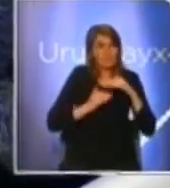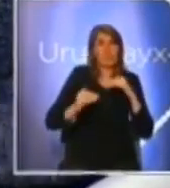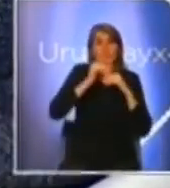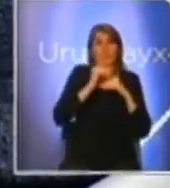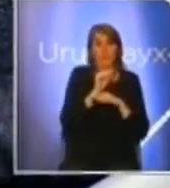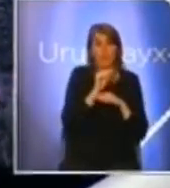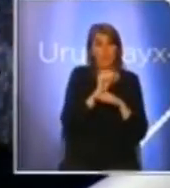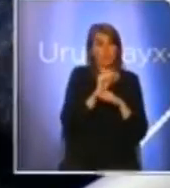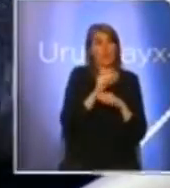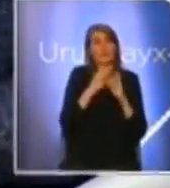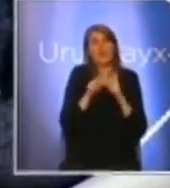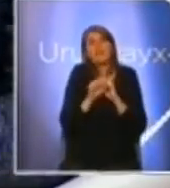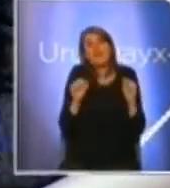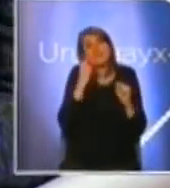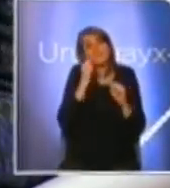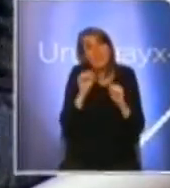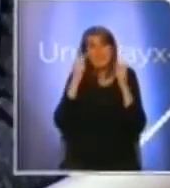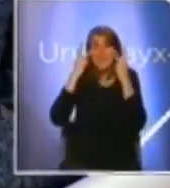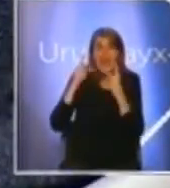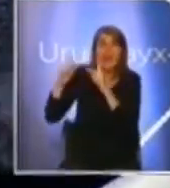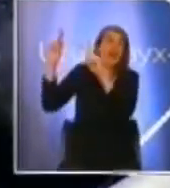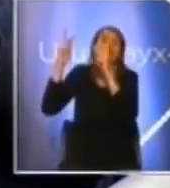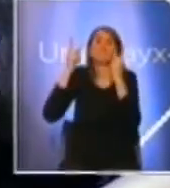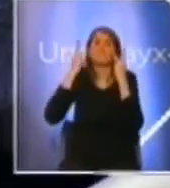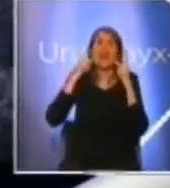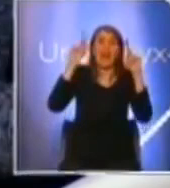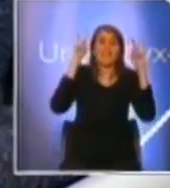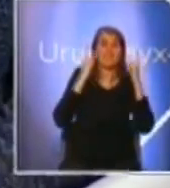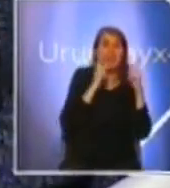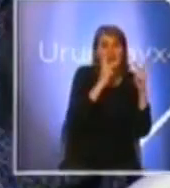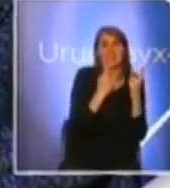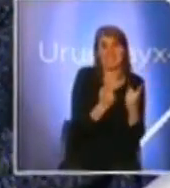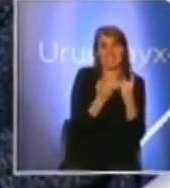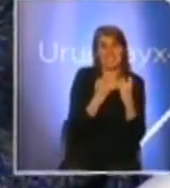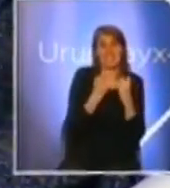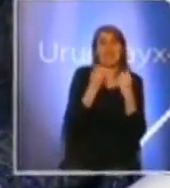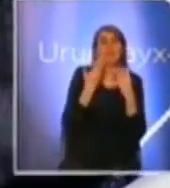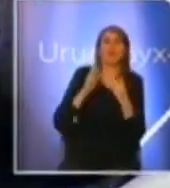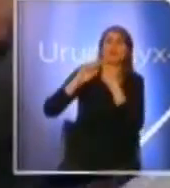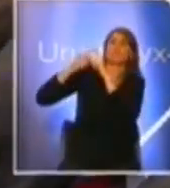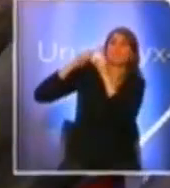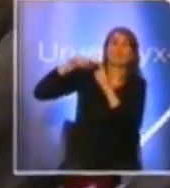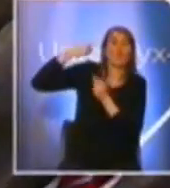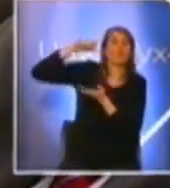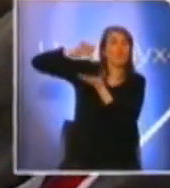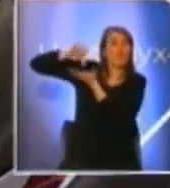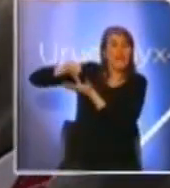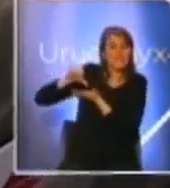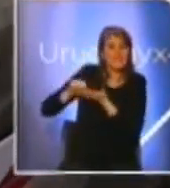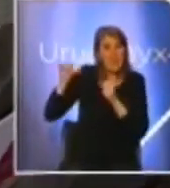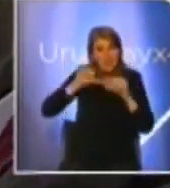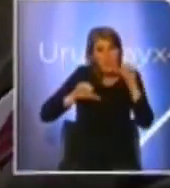la posibilidad de viajar al exterior, de interaccionar con laboratorios en el extranjero. Así como digo que es